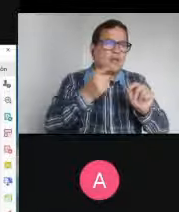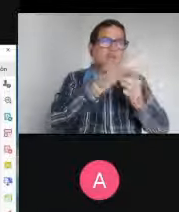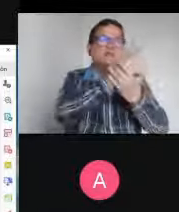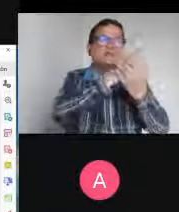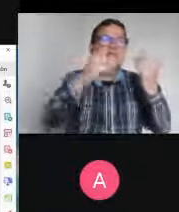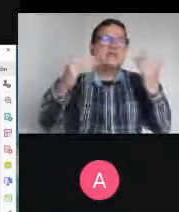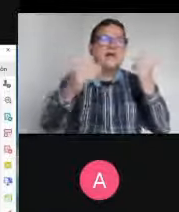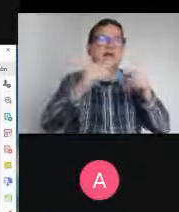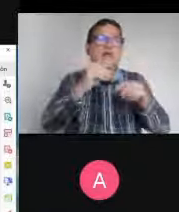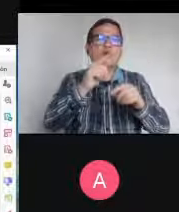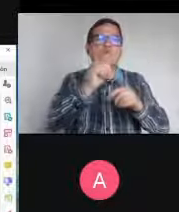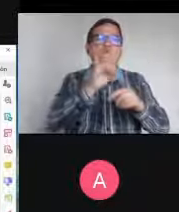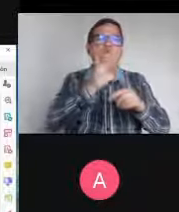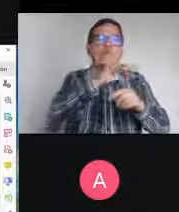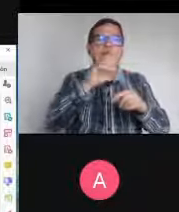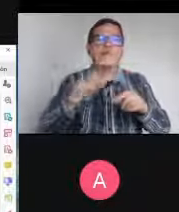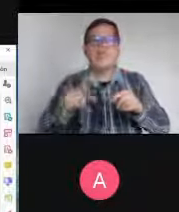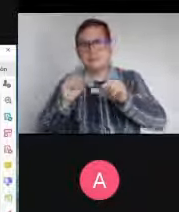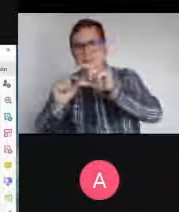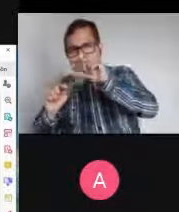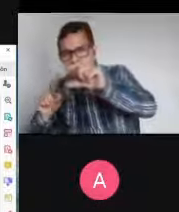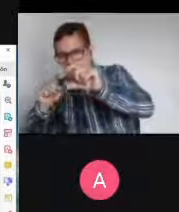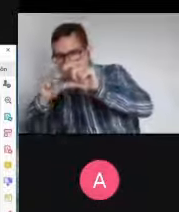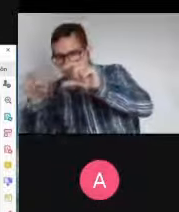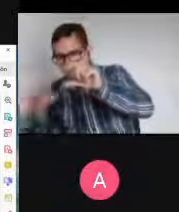y lo que está ingresando a nuestro cuerpo. Por eso si ustedes ven,